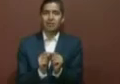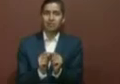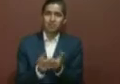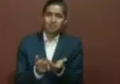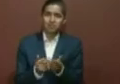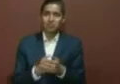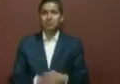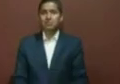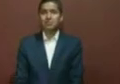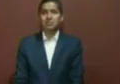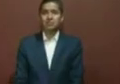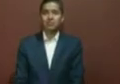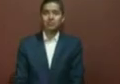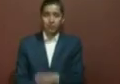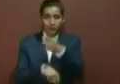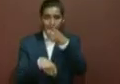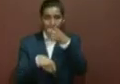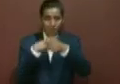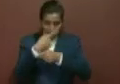Bueno, primero,